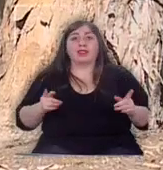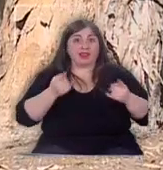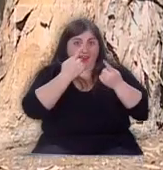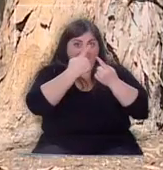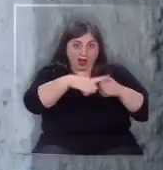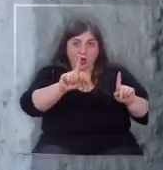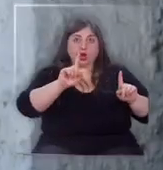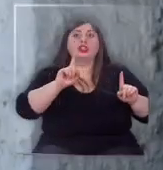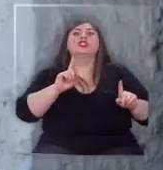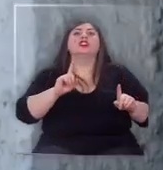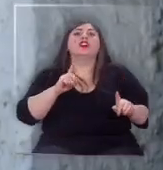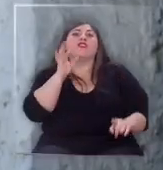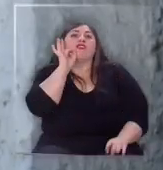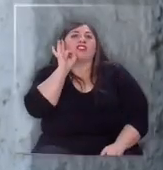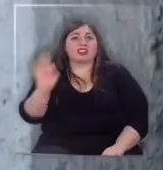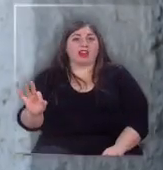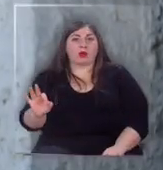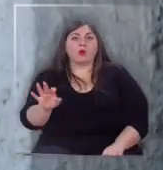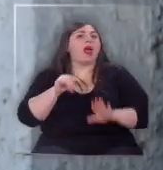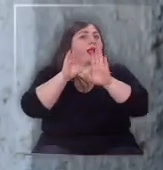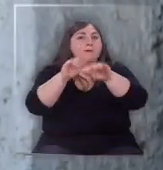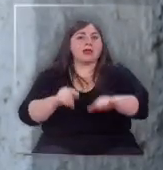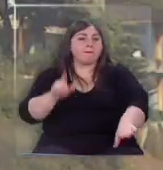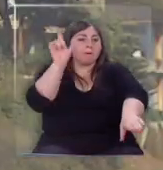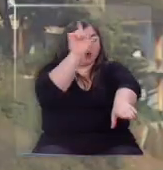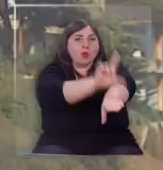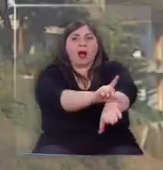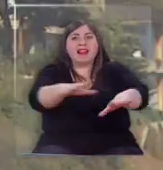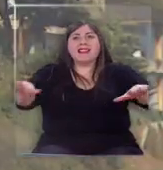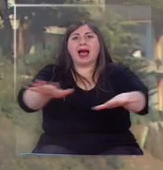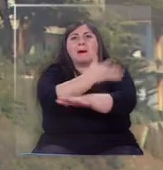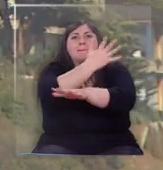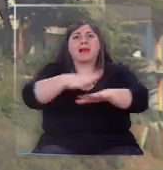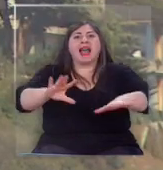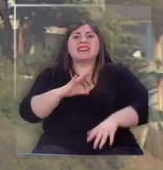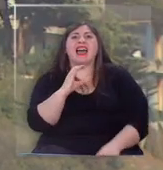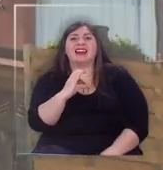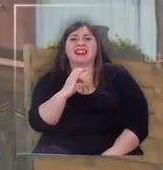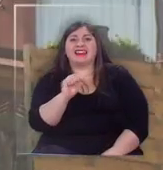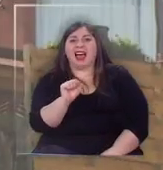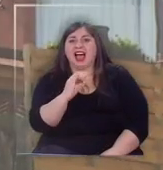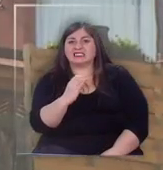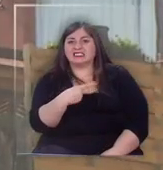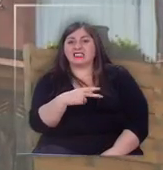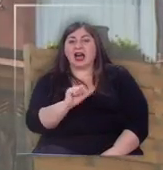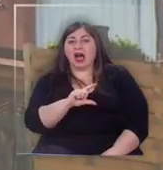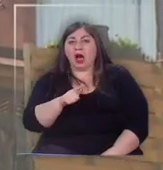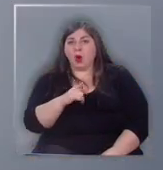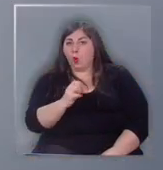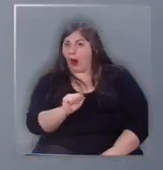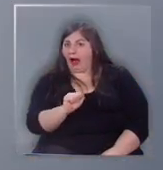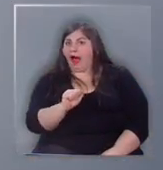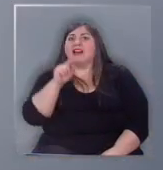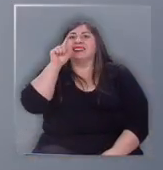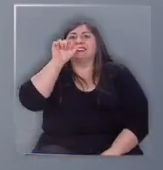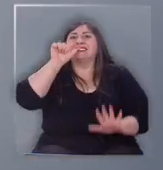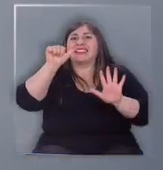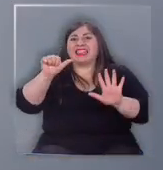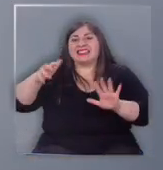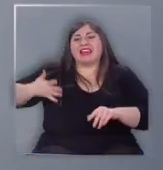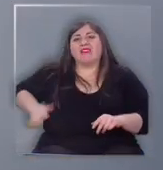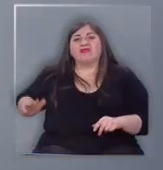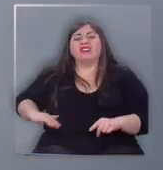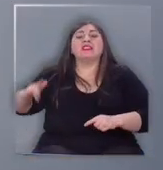del aeródromo de Vitacura tuvo el mismo destino, el exclusivo balneario de Cachagua. Este fue el 6 de abril y se trató de un